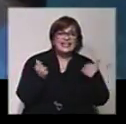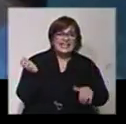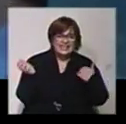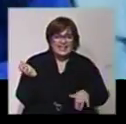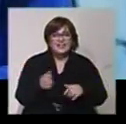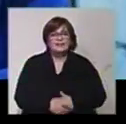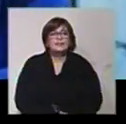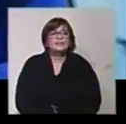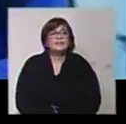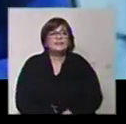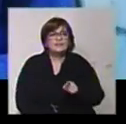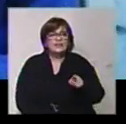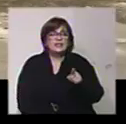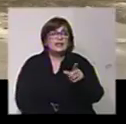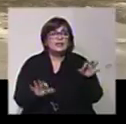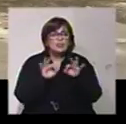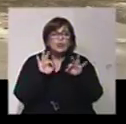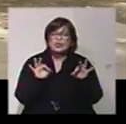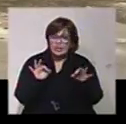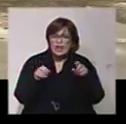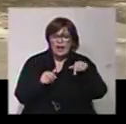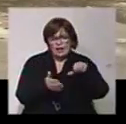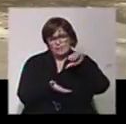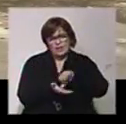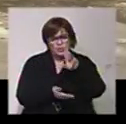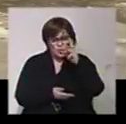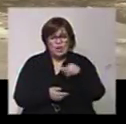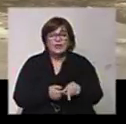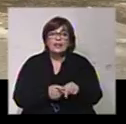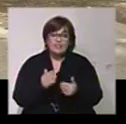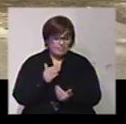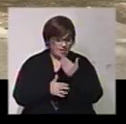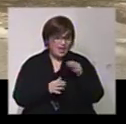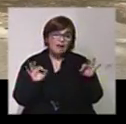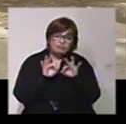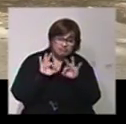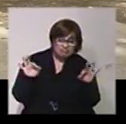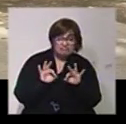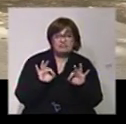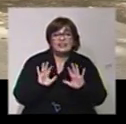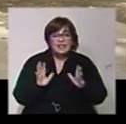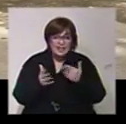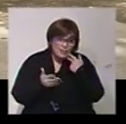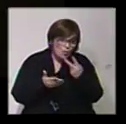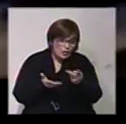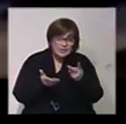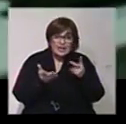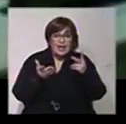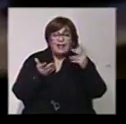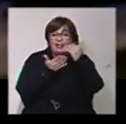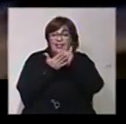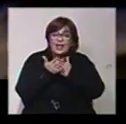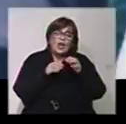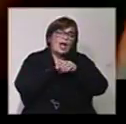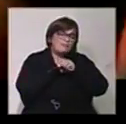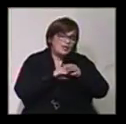to in Uruguay? It's a very musical country. Primero de mañana tocamos, hicimos un toque ahí, que es las imágenes que aparecen con